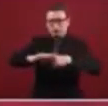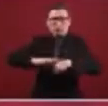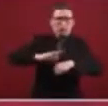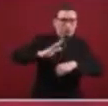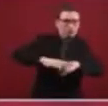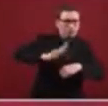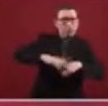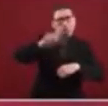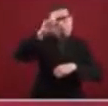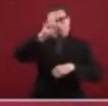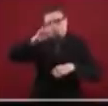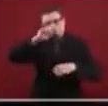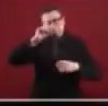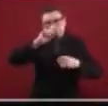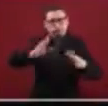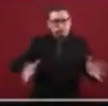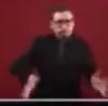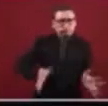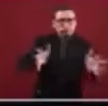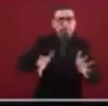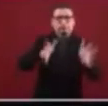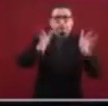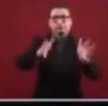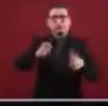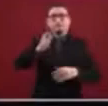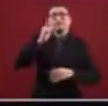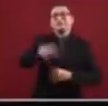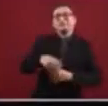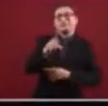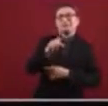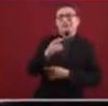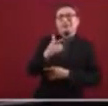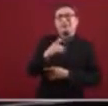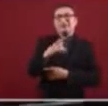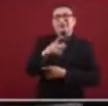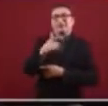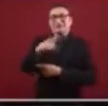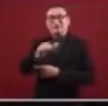concientizar, es pedagogía política.